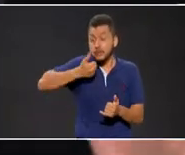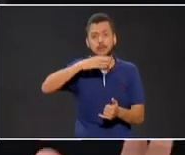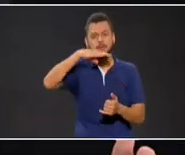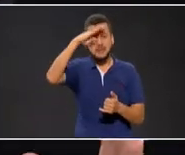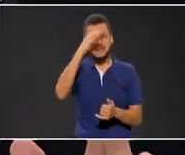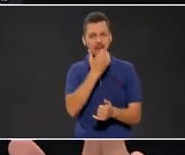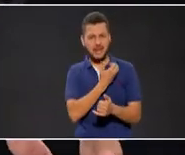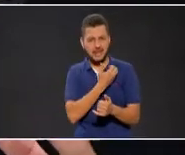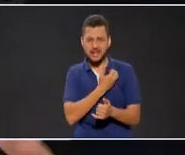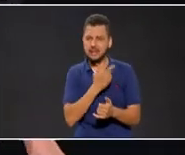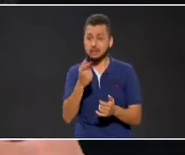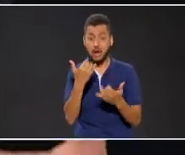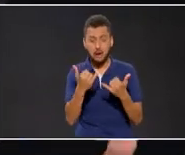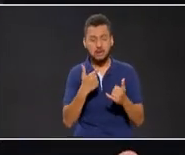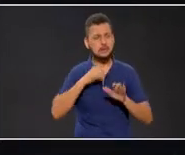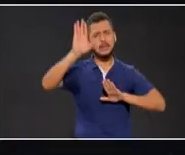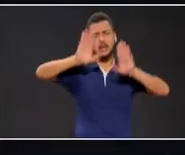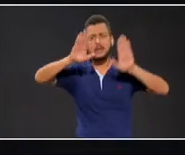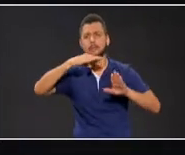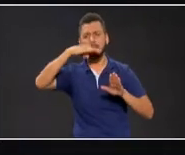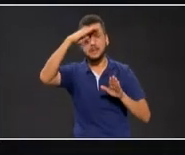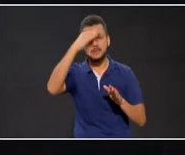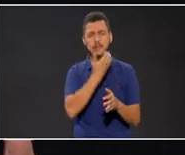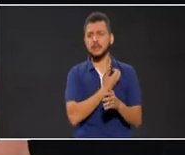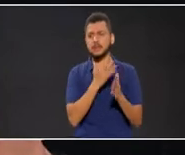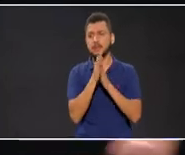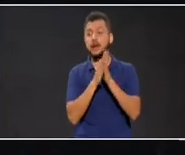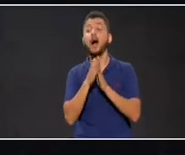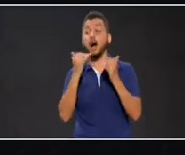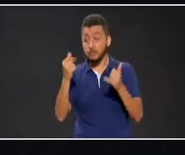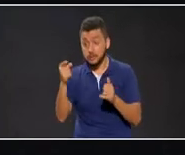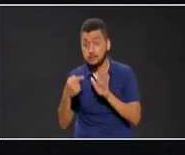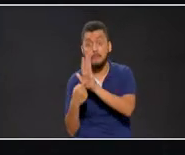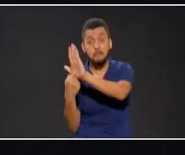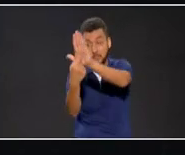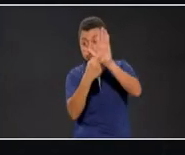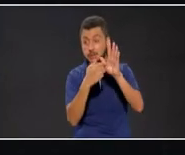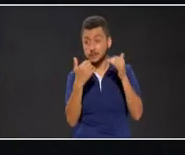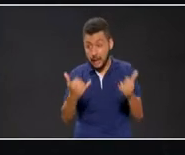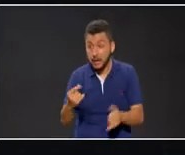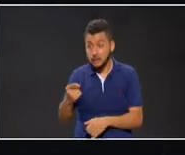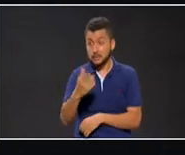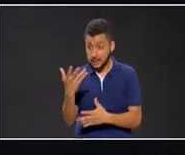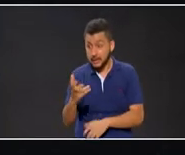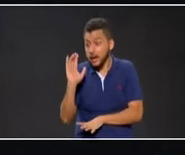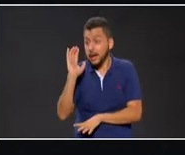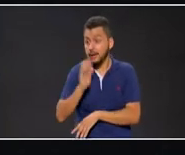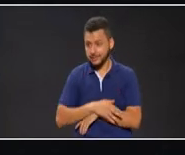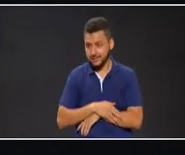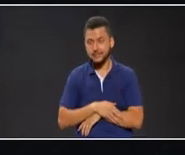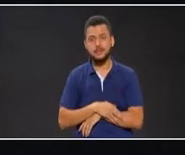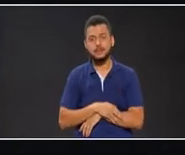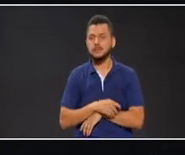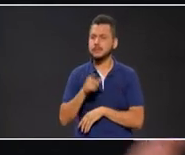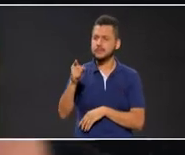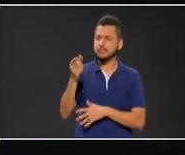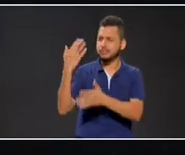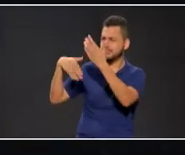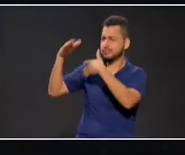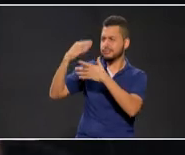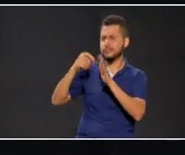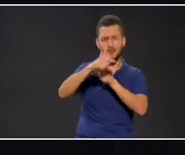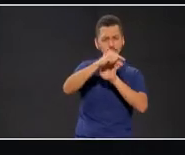catástrofe que vivimos entonces cómo puede responder cuál es el hombre de hace un tiempo como persona era y